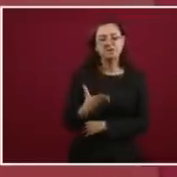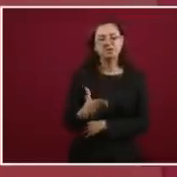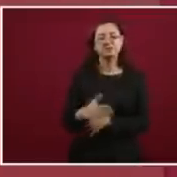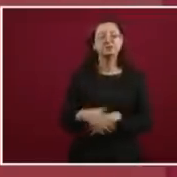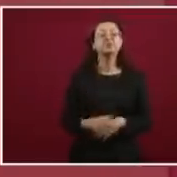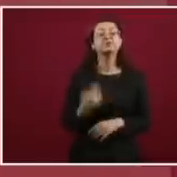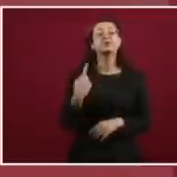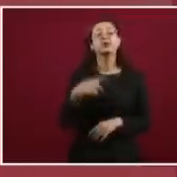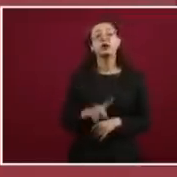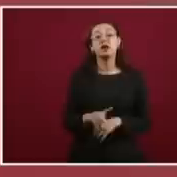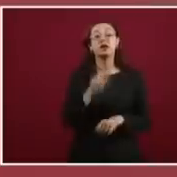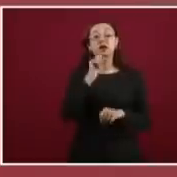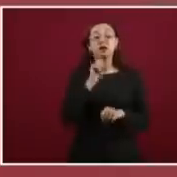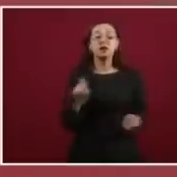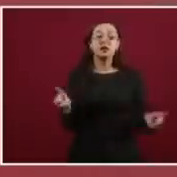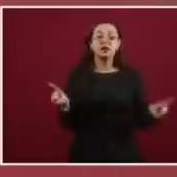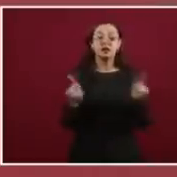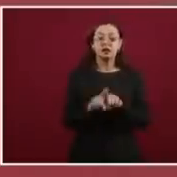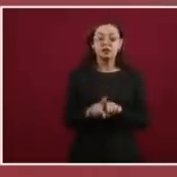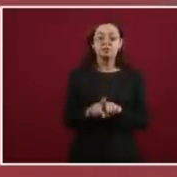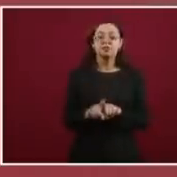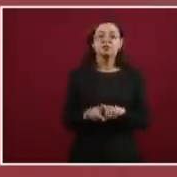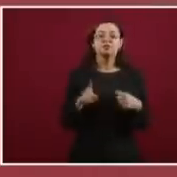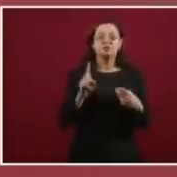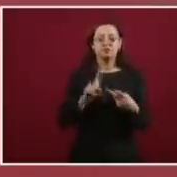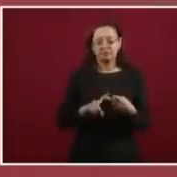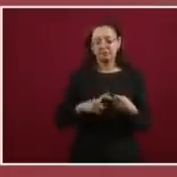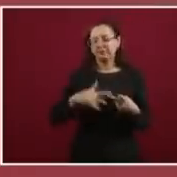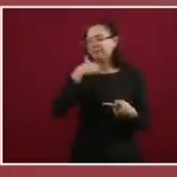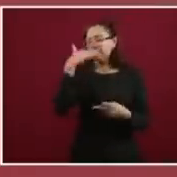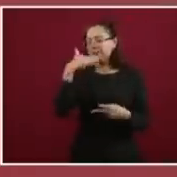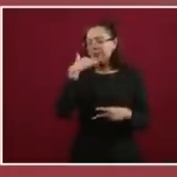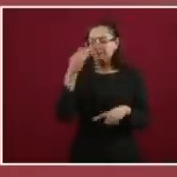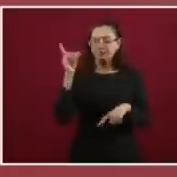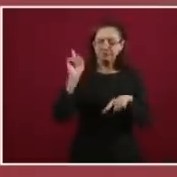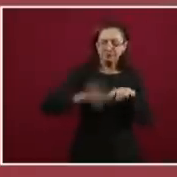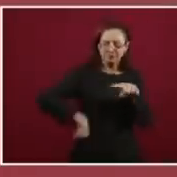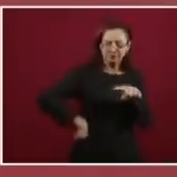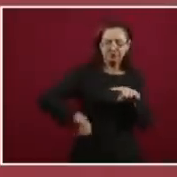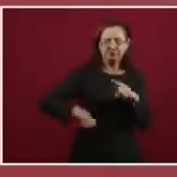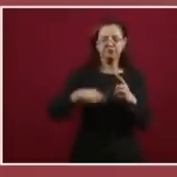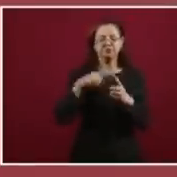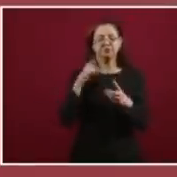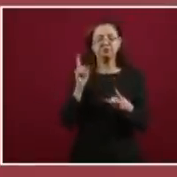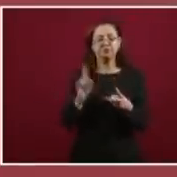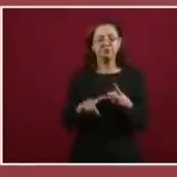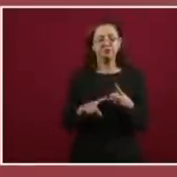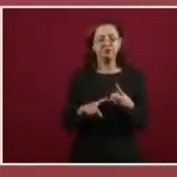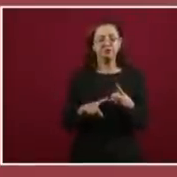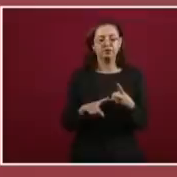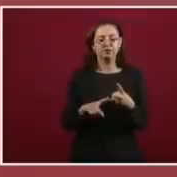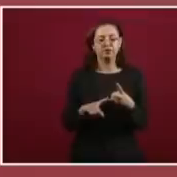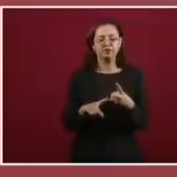e que no haya corrupción qué